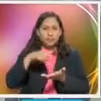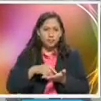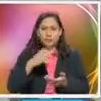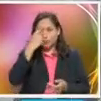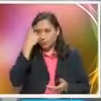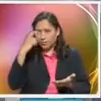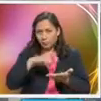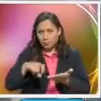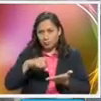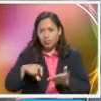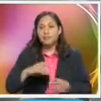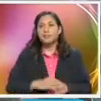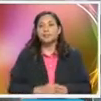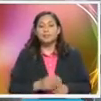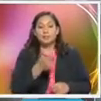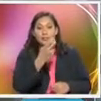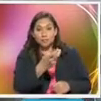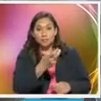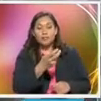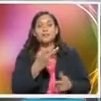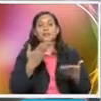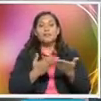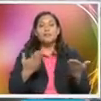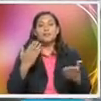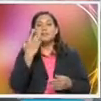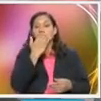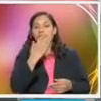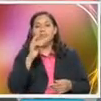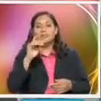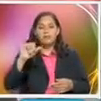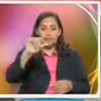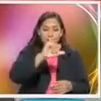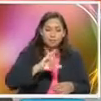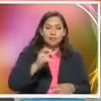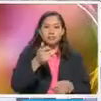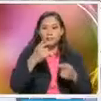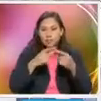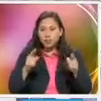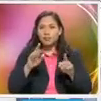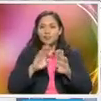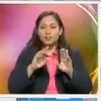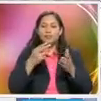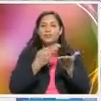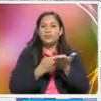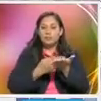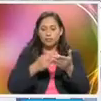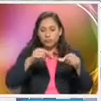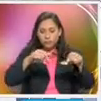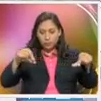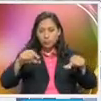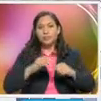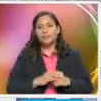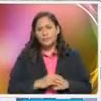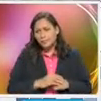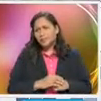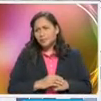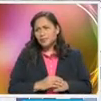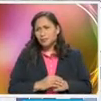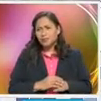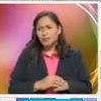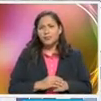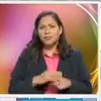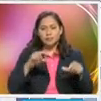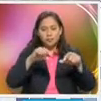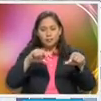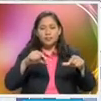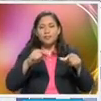de encontrar. Entonces, y en esta ocasión va a quedar rica, vamos a hacer una salsita diferente, como rosa va a quedar. Entonces va a quedar, bueno, una